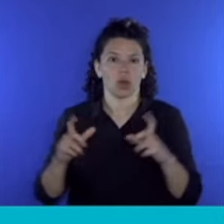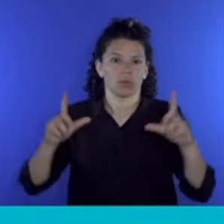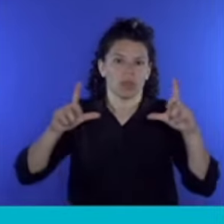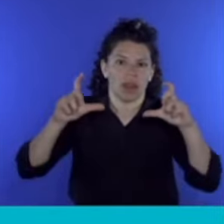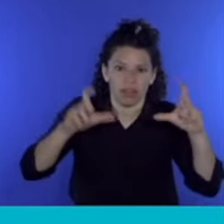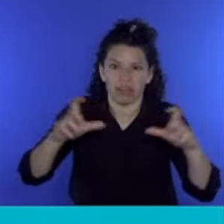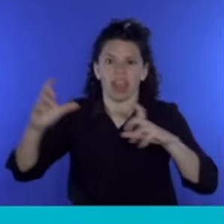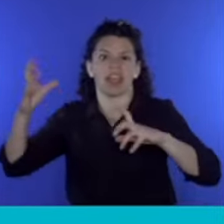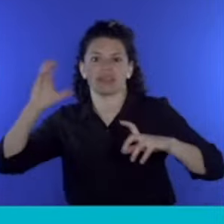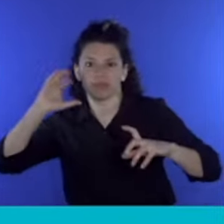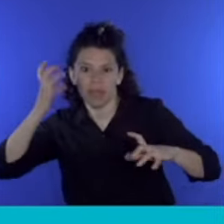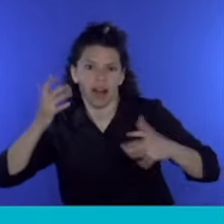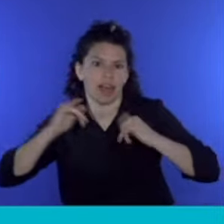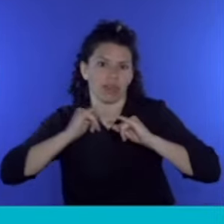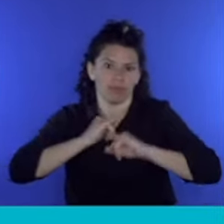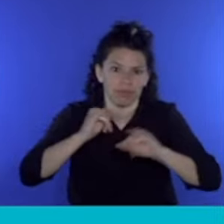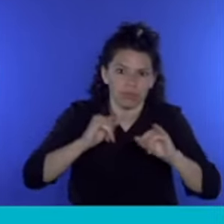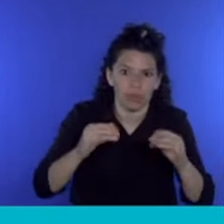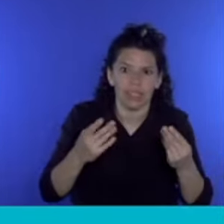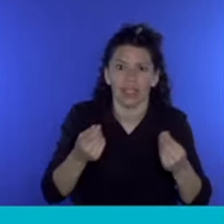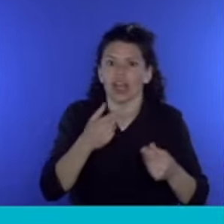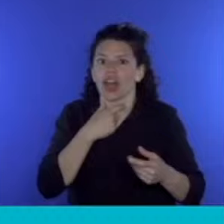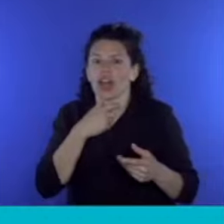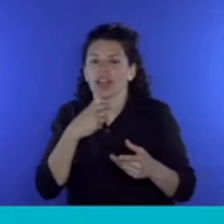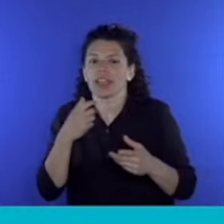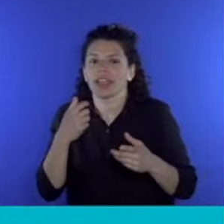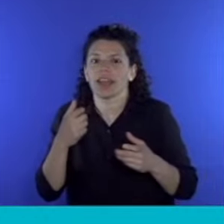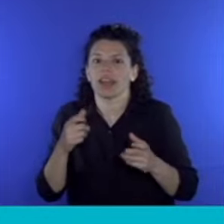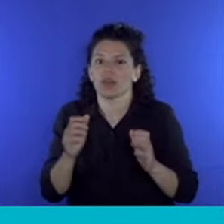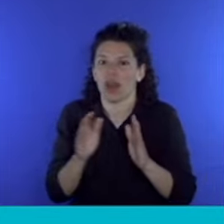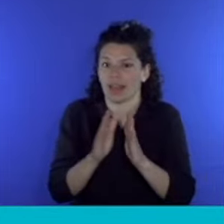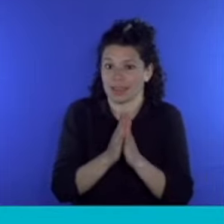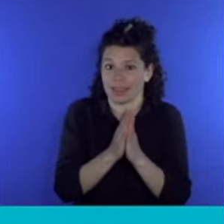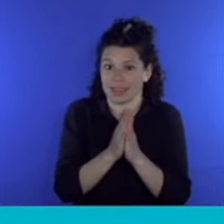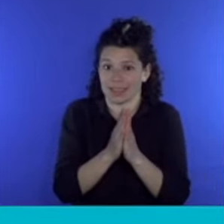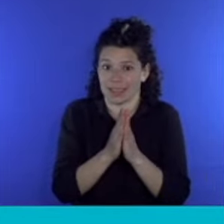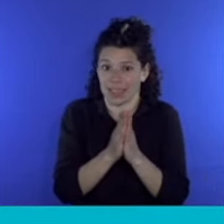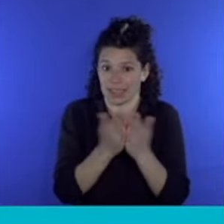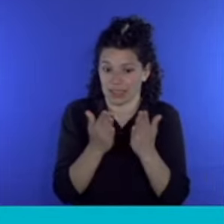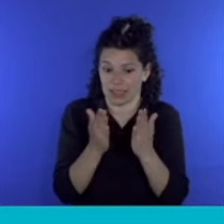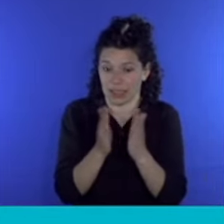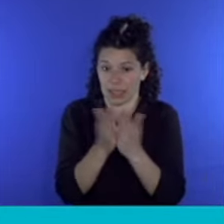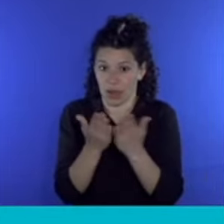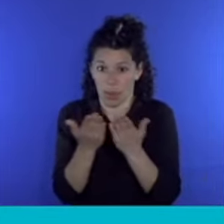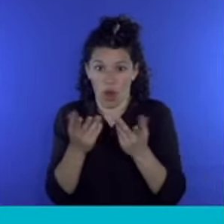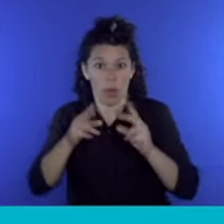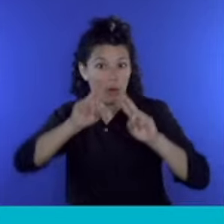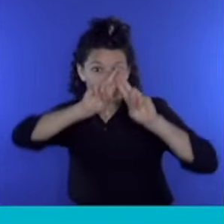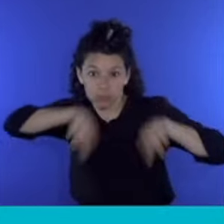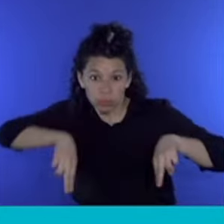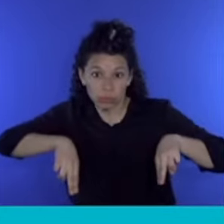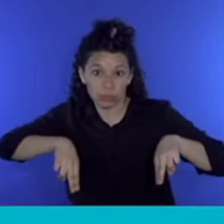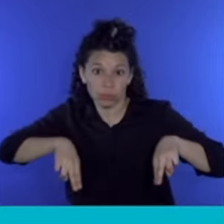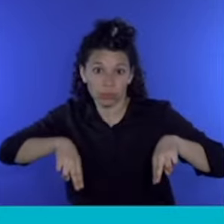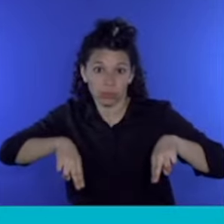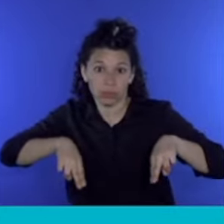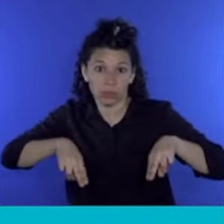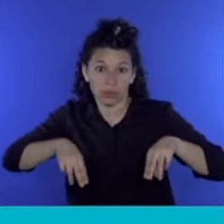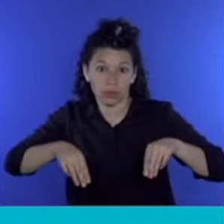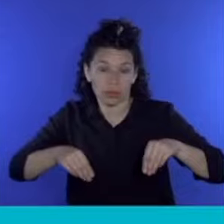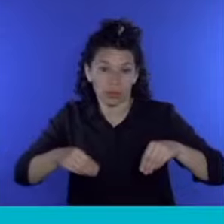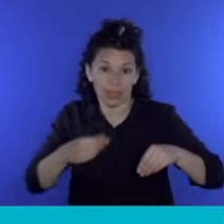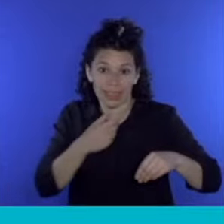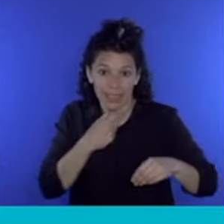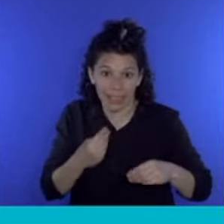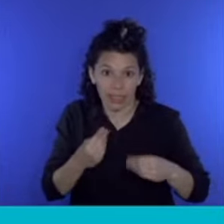está circulando, que quieren establecer un criterio de censura a la literatura que está en nuestras escuelas. Y creo que tenemos que responder a este problema, porque ha habido una